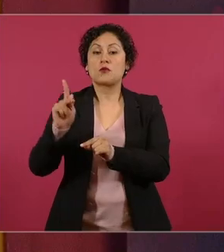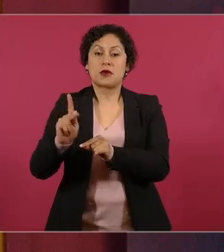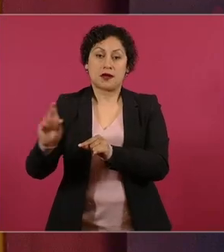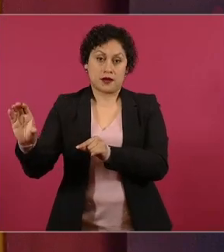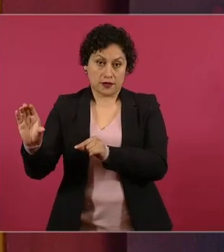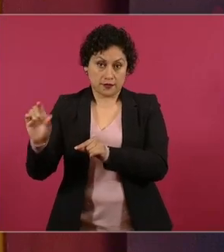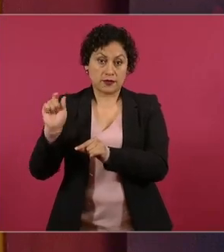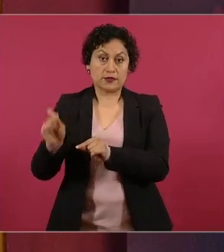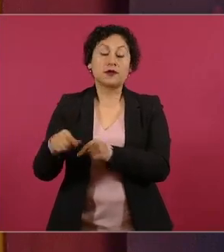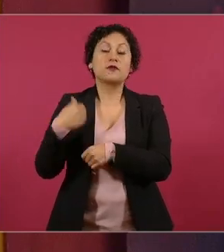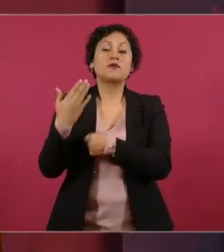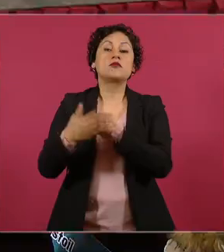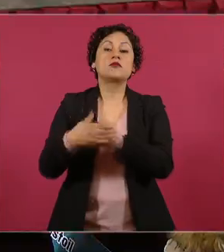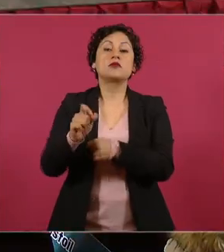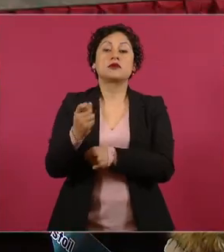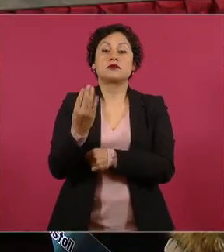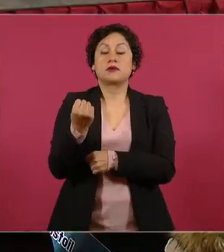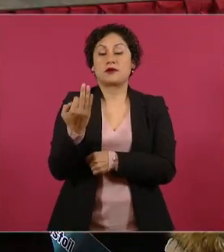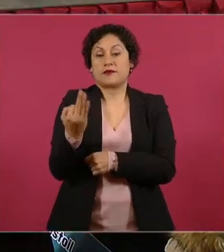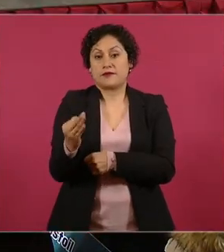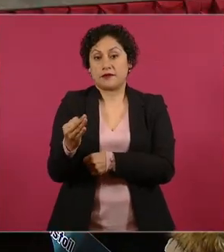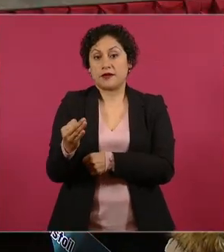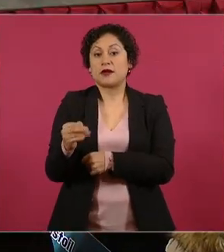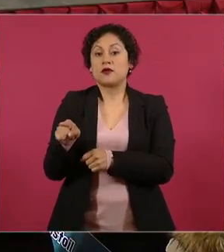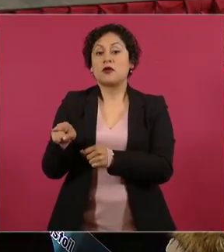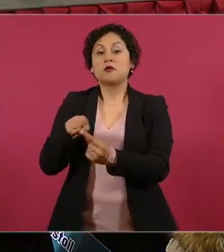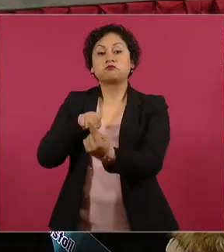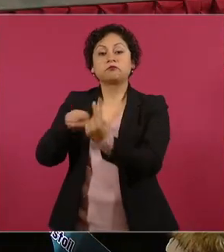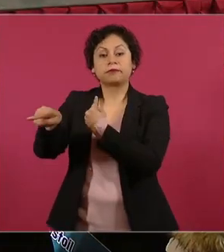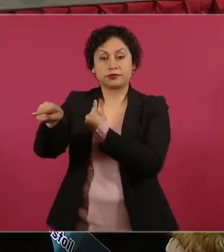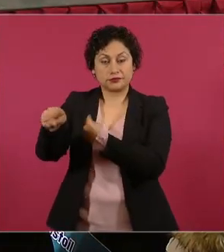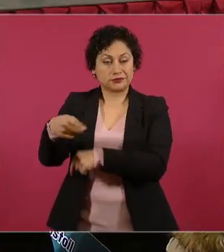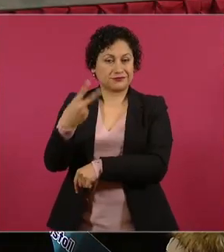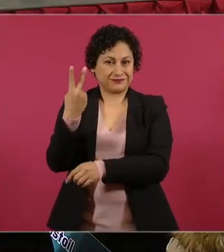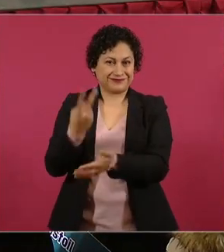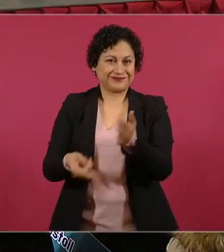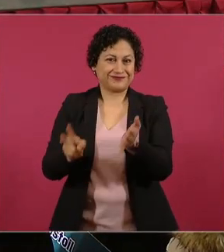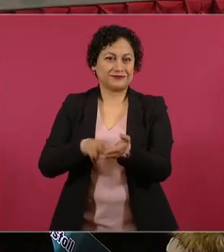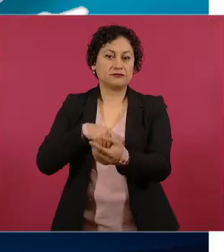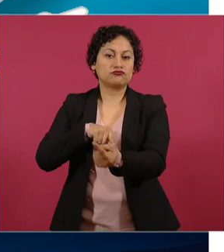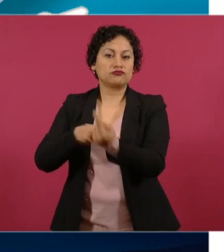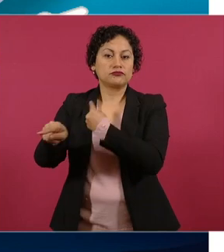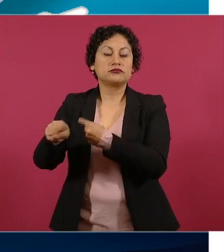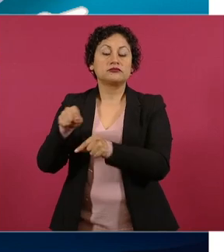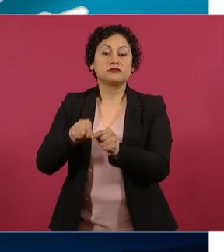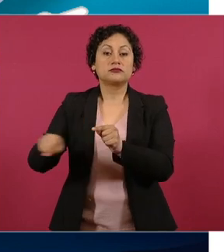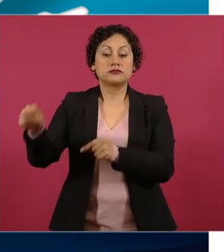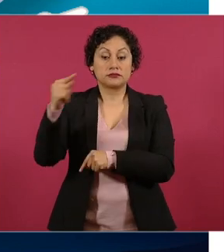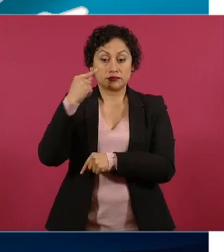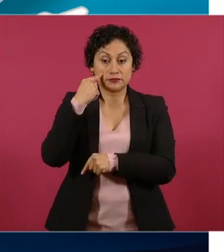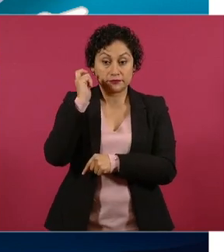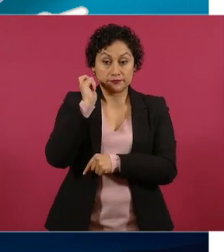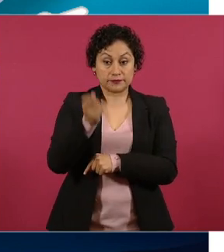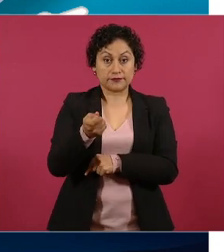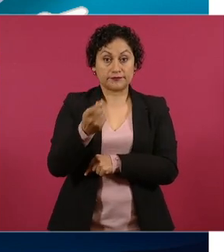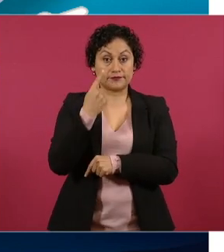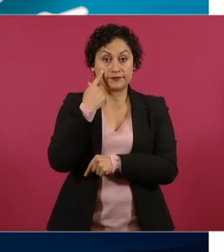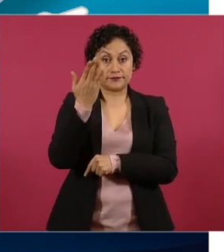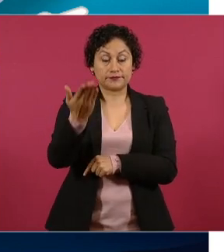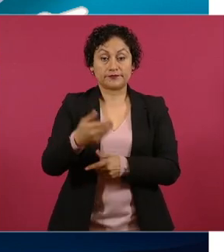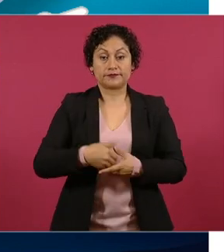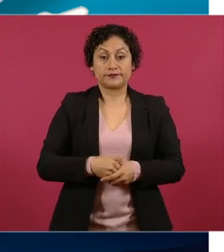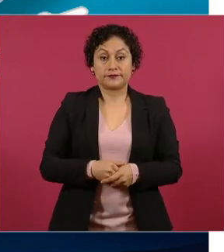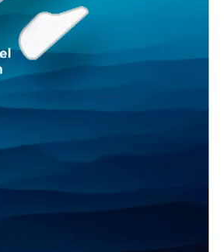febrero, que es un tramo de doble vía, poquito más de 50 kilómetros. Partiremos en salidas de 9, 12 y 15 horas de